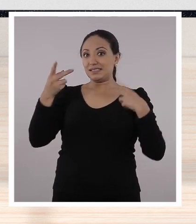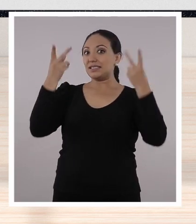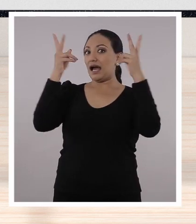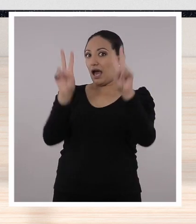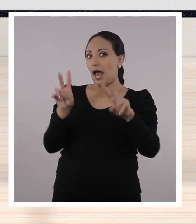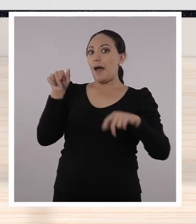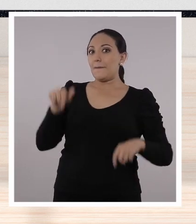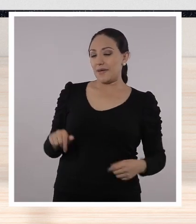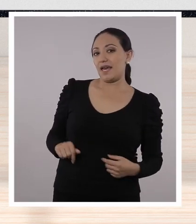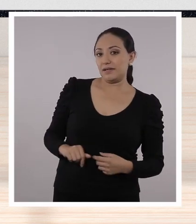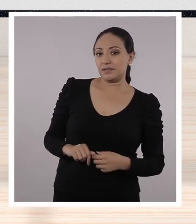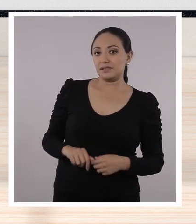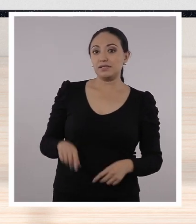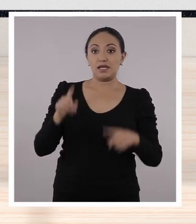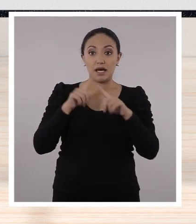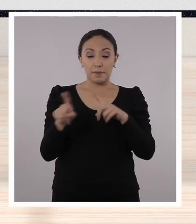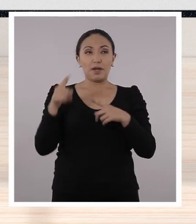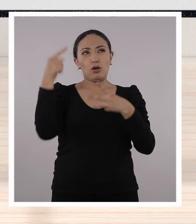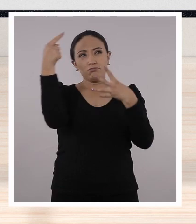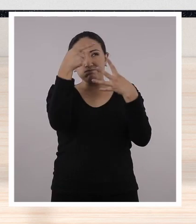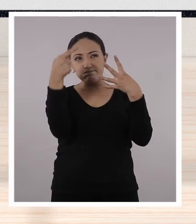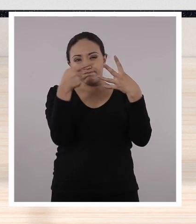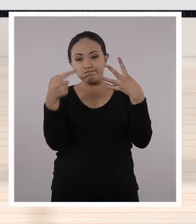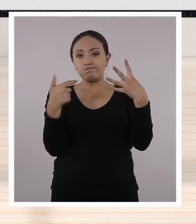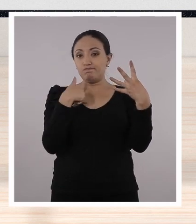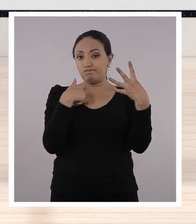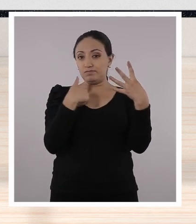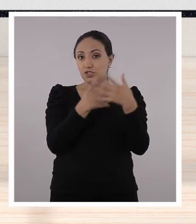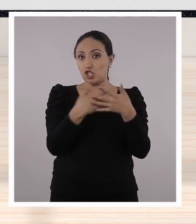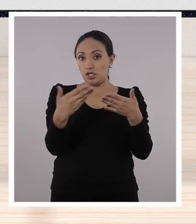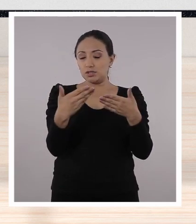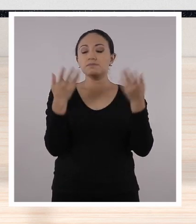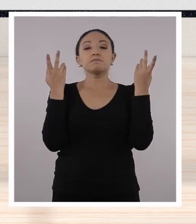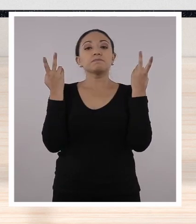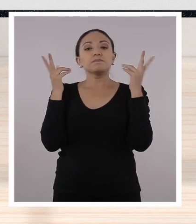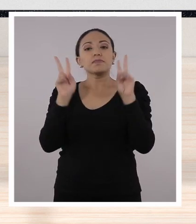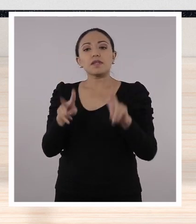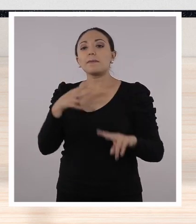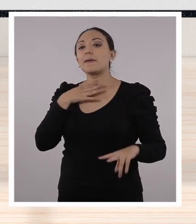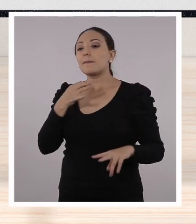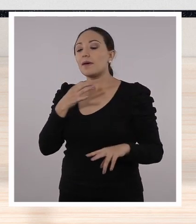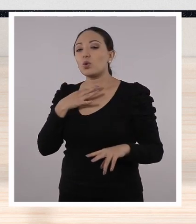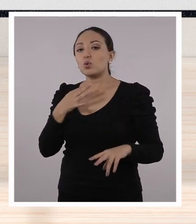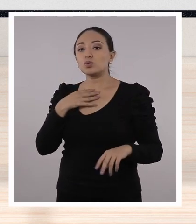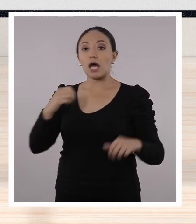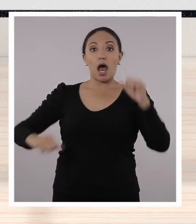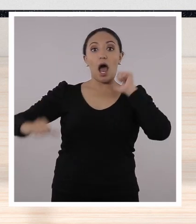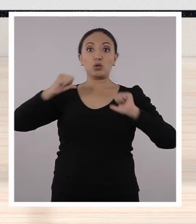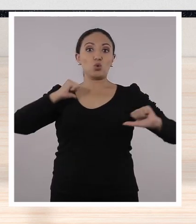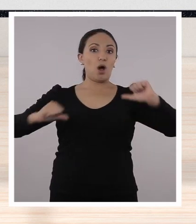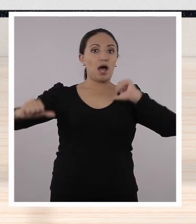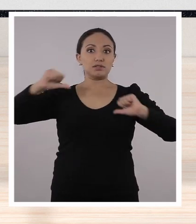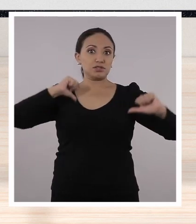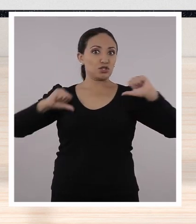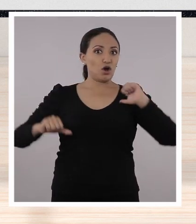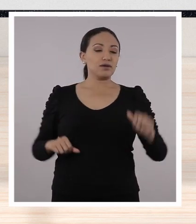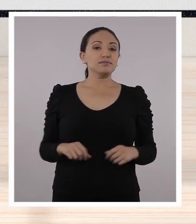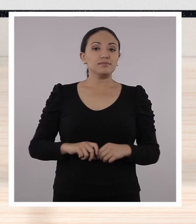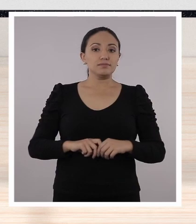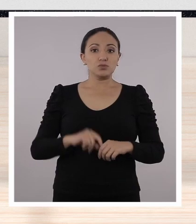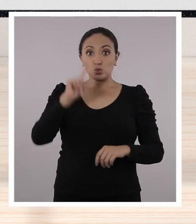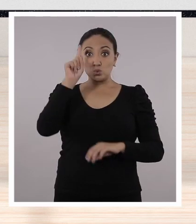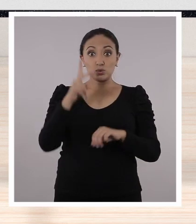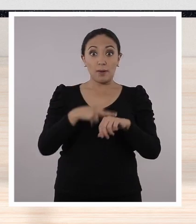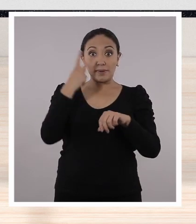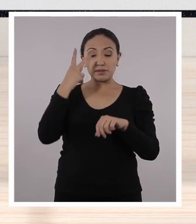interiores también, pero entre estas otras cosas, me encantaba también actuar en el colegio. Y por